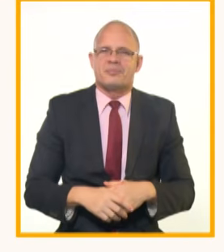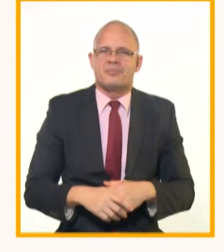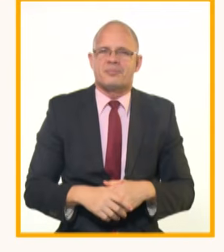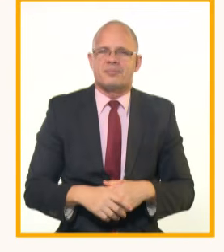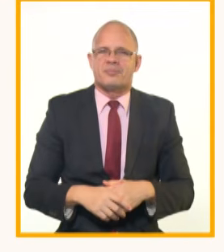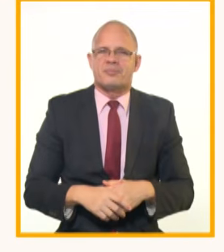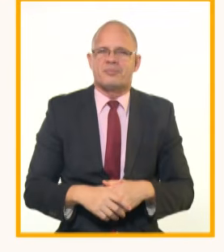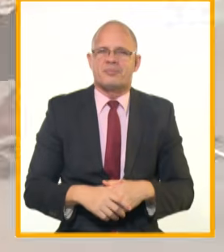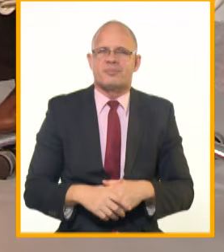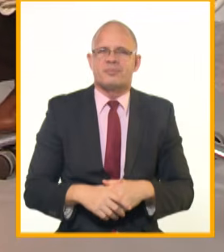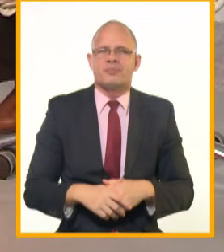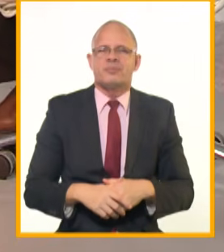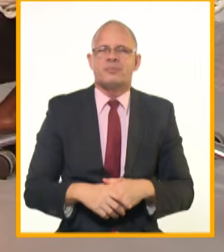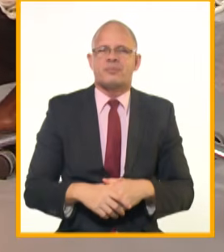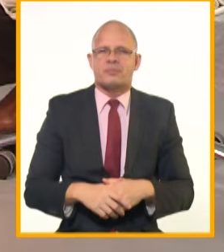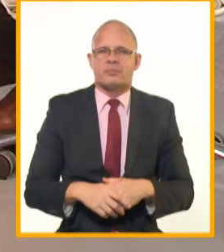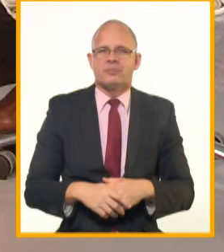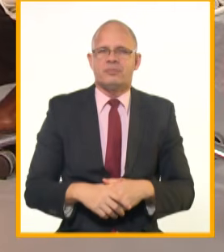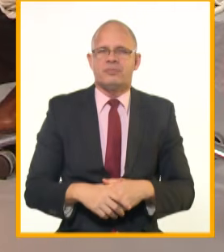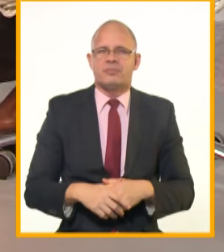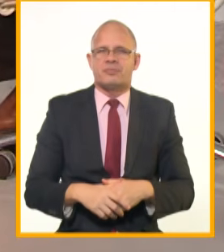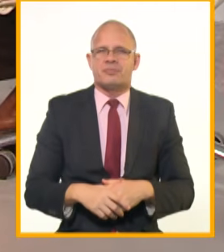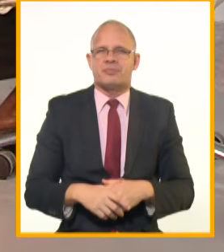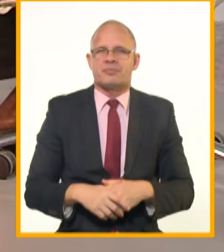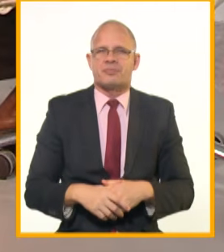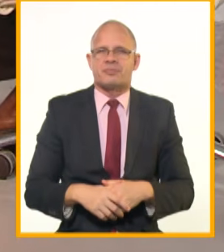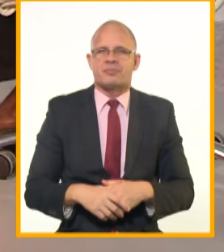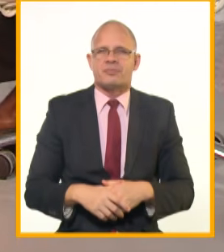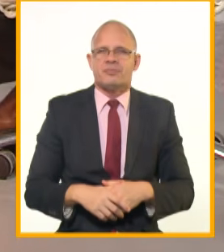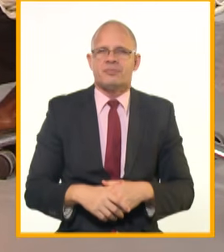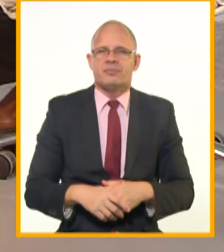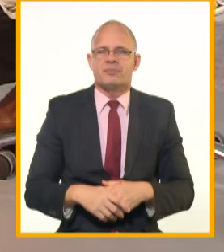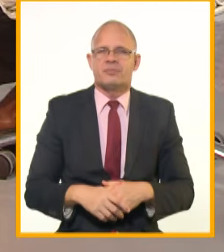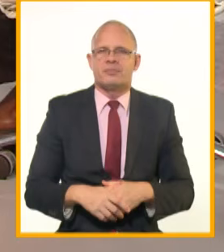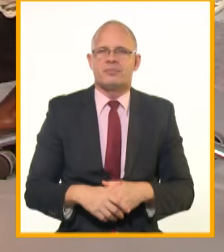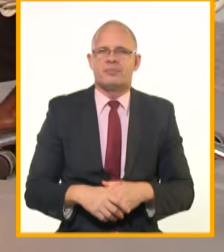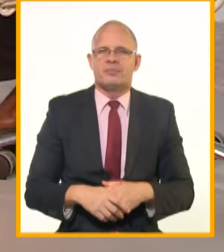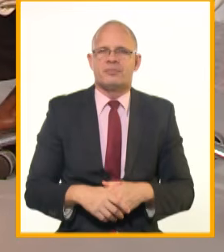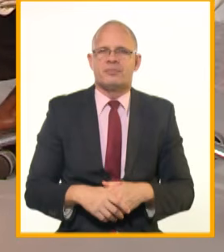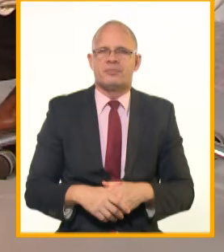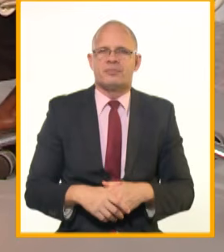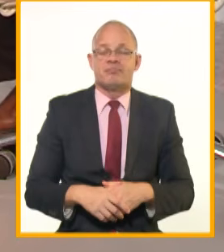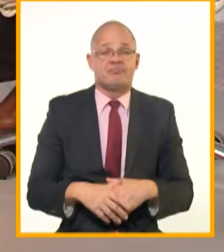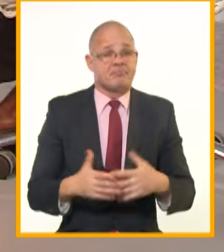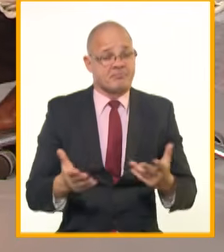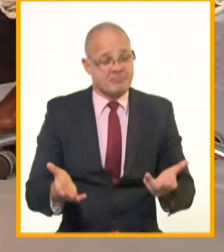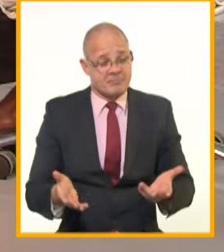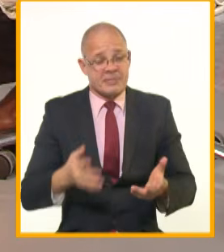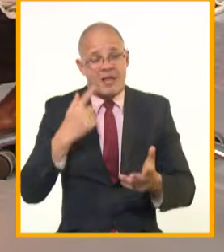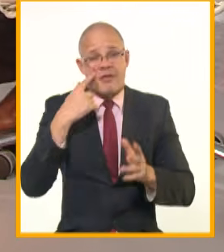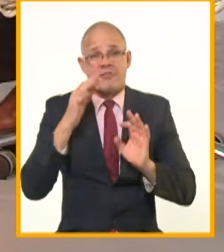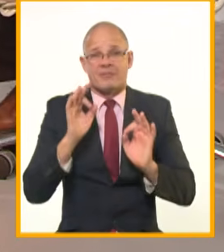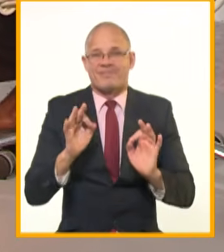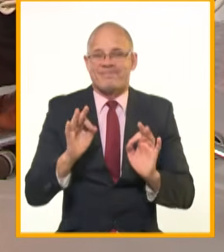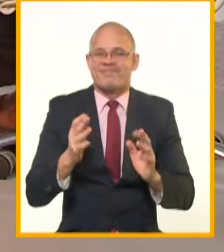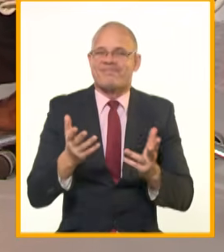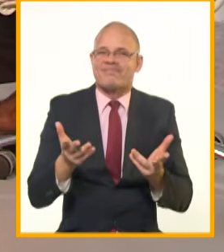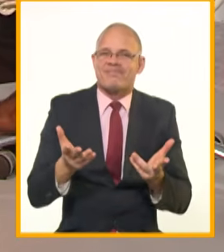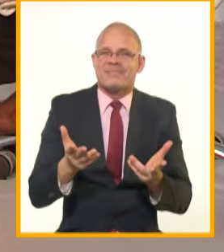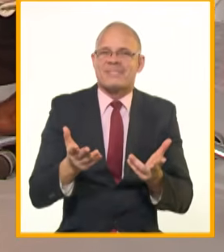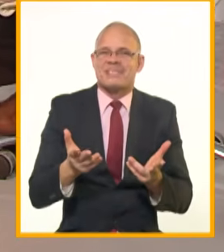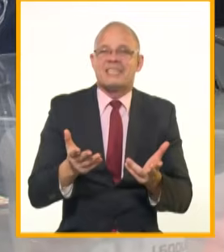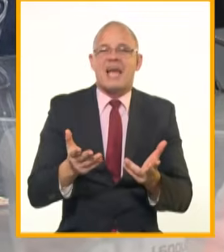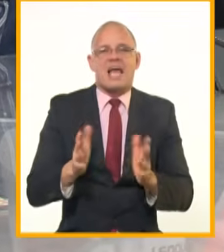Noticias. Bueno, gobernador, aunque las circunstancias no eran las mismas que se previeron para llegar al